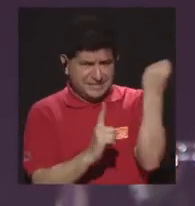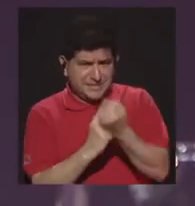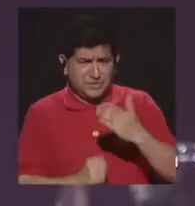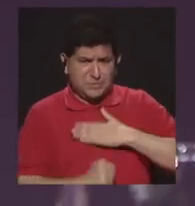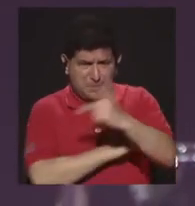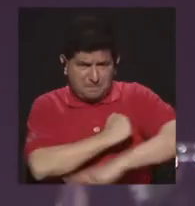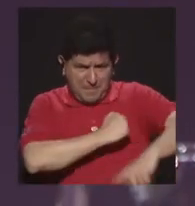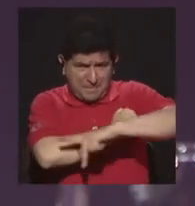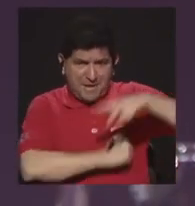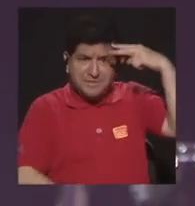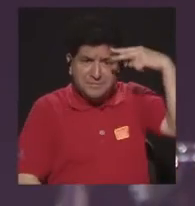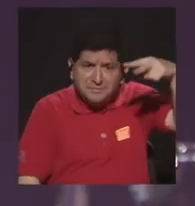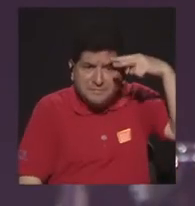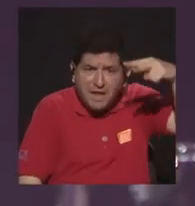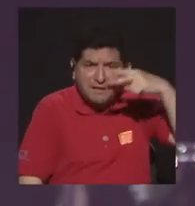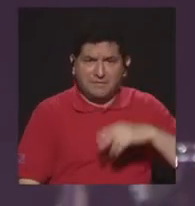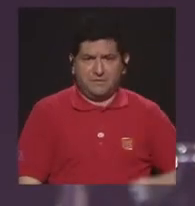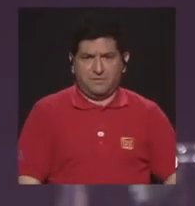mi país, en México,